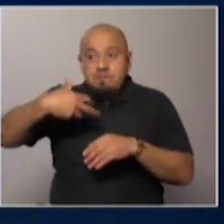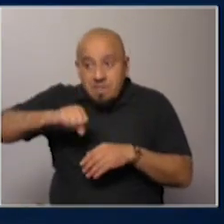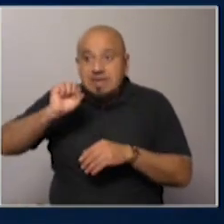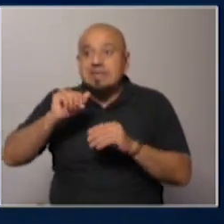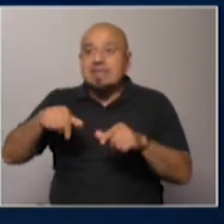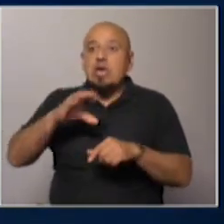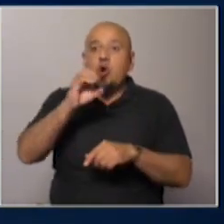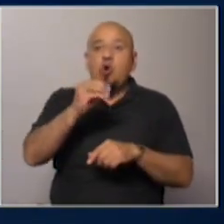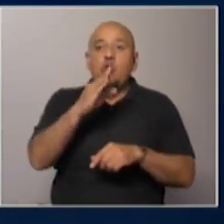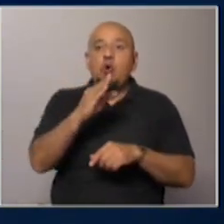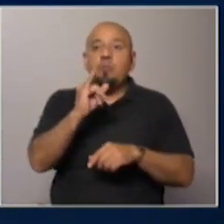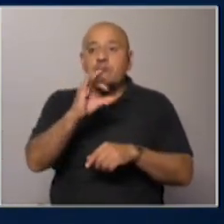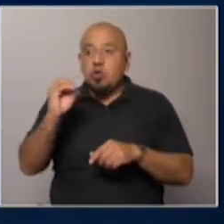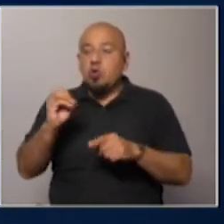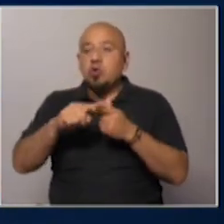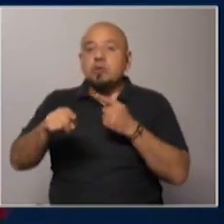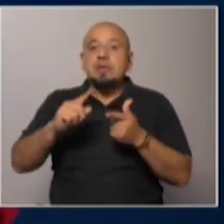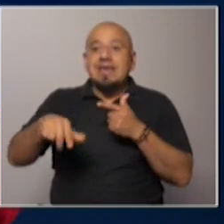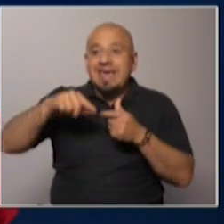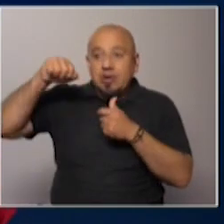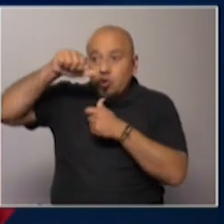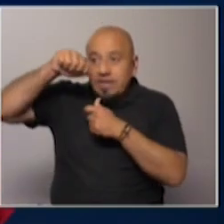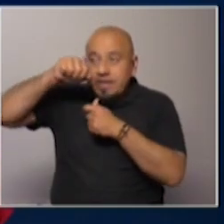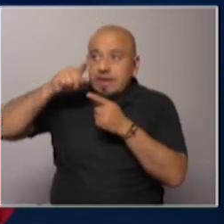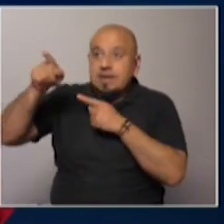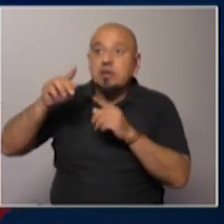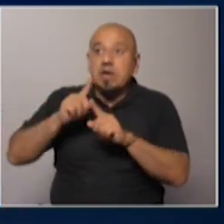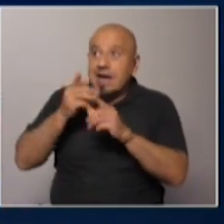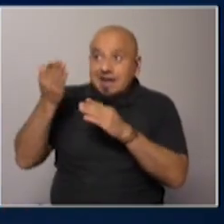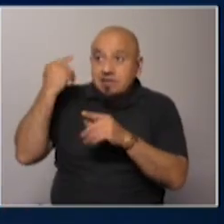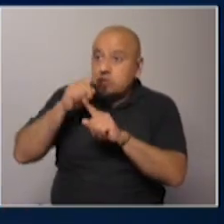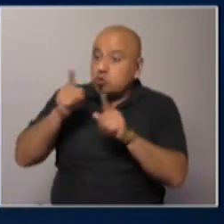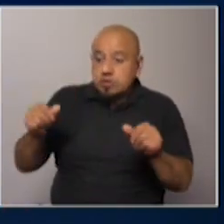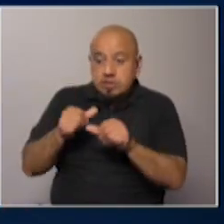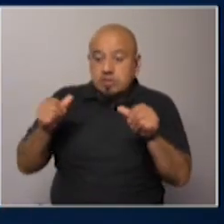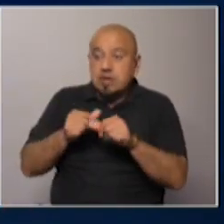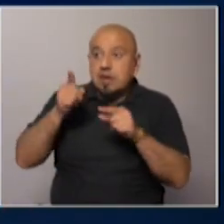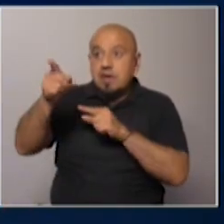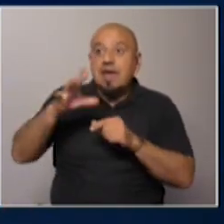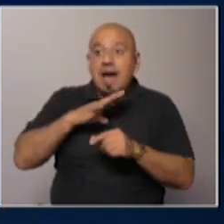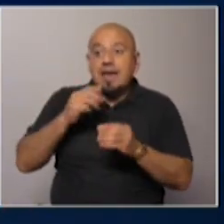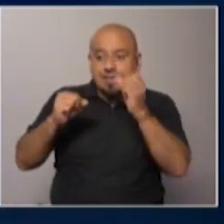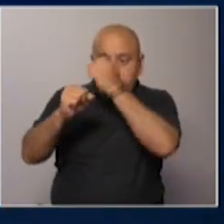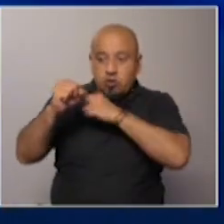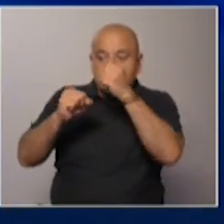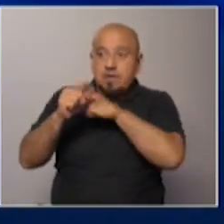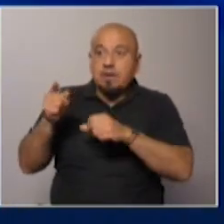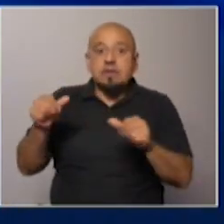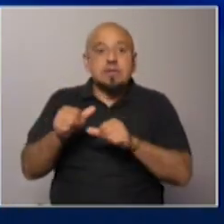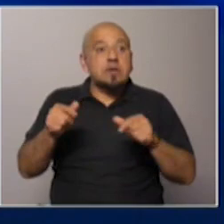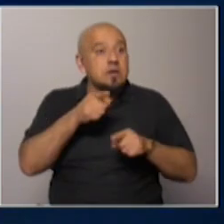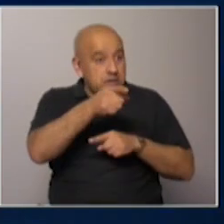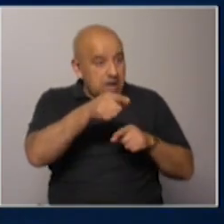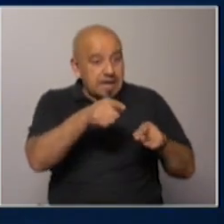de opio de fabricación de heroína antes la heroína no se fabricaba en afganistán martín hoy tiene la tecnología para fabricar las unidades de fabricación